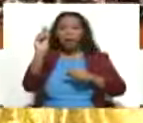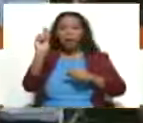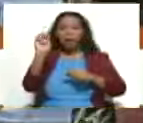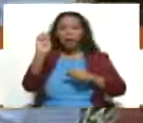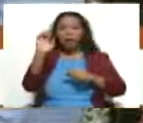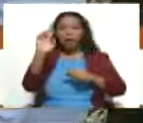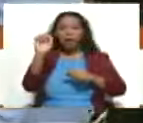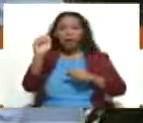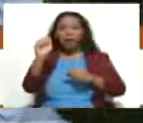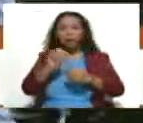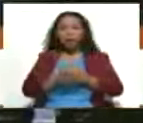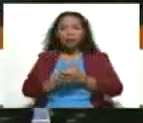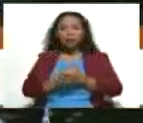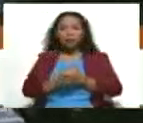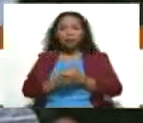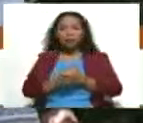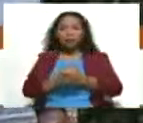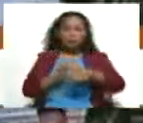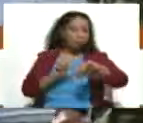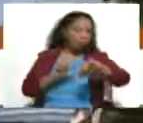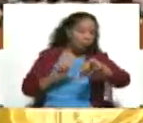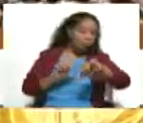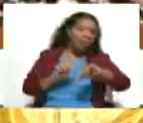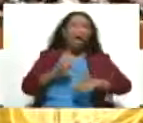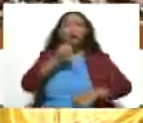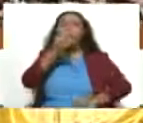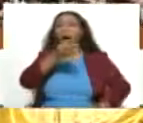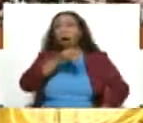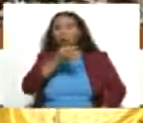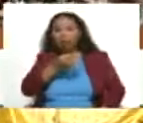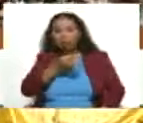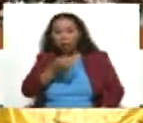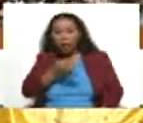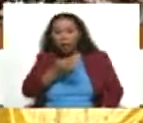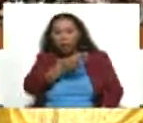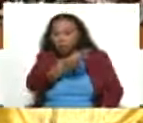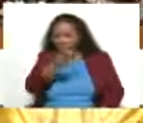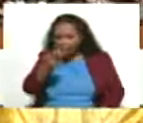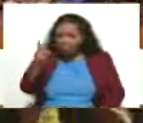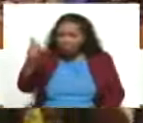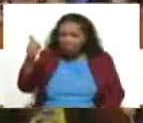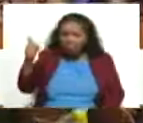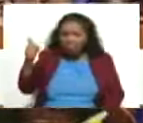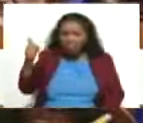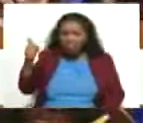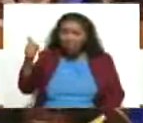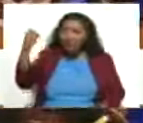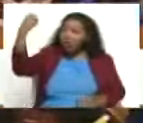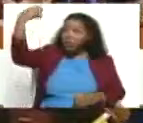¿Qué hora es? Buenas tardes, ¿cómo están? ¿Cómo está el sol aquí?